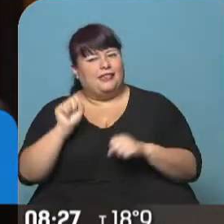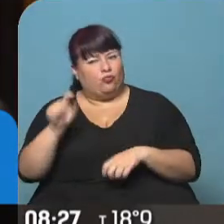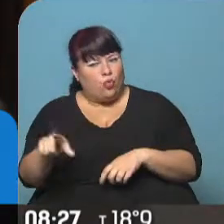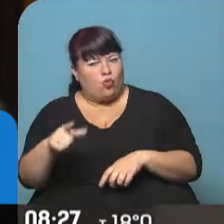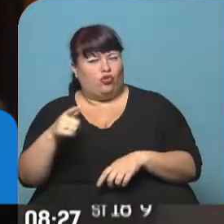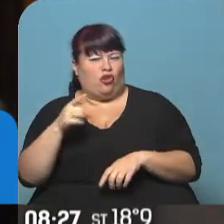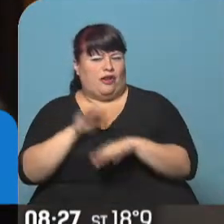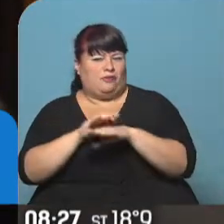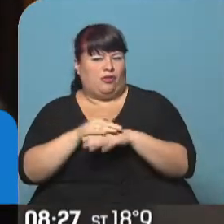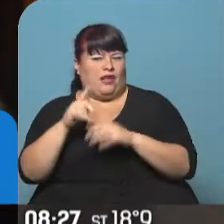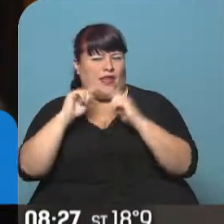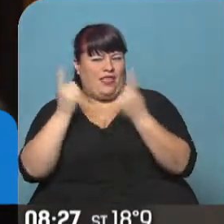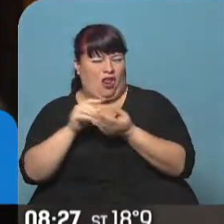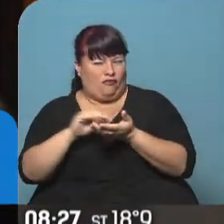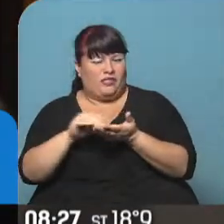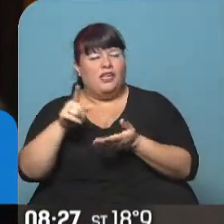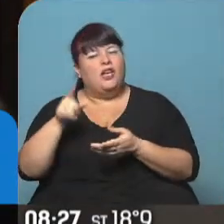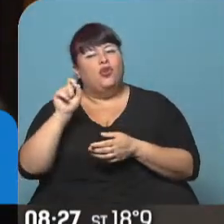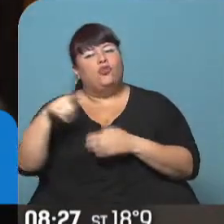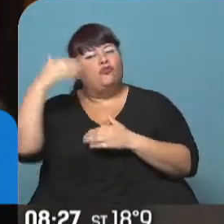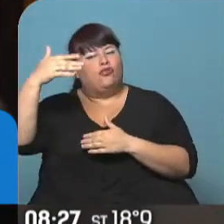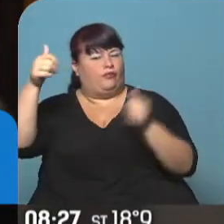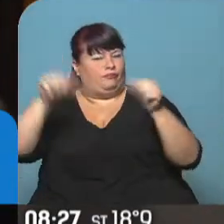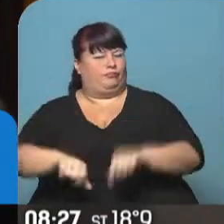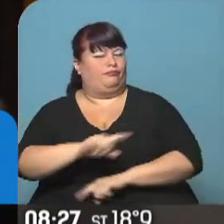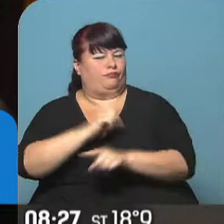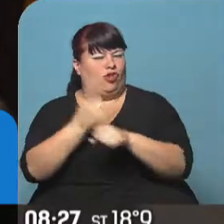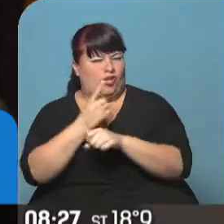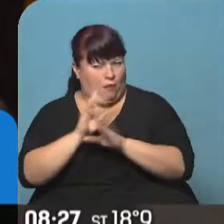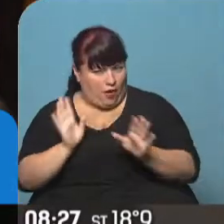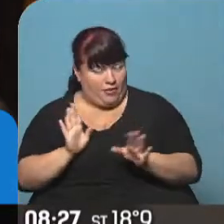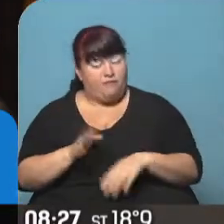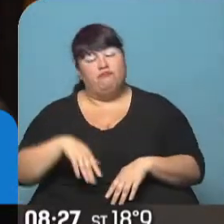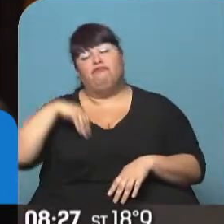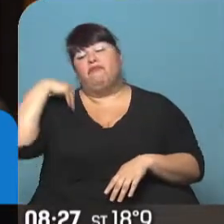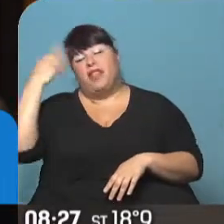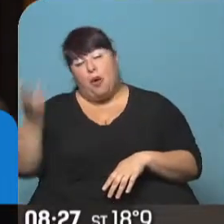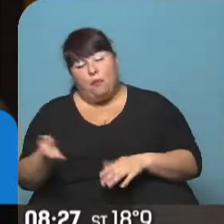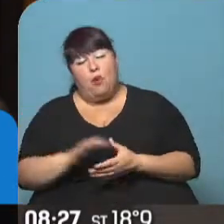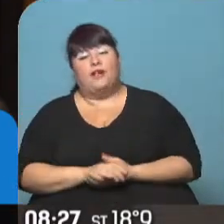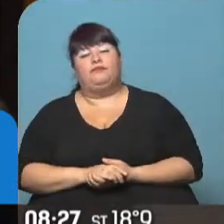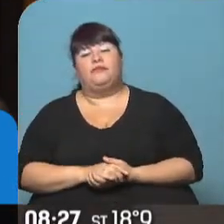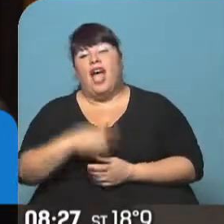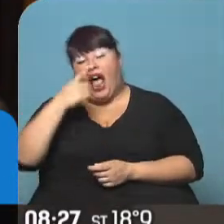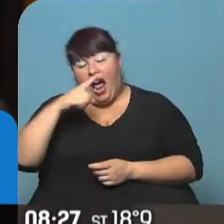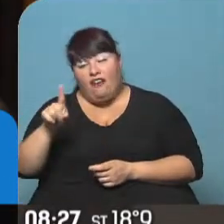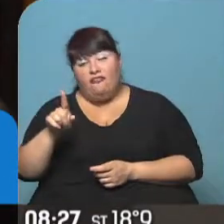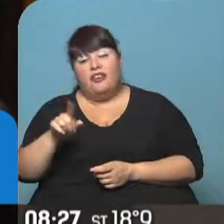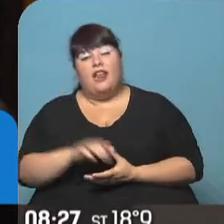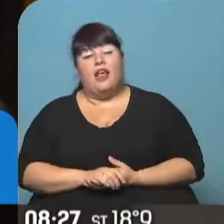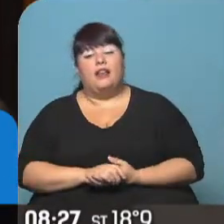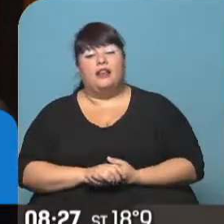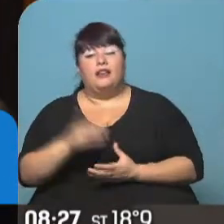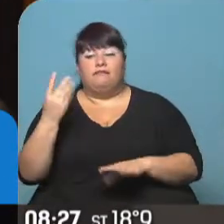un cadete del estudio, de que sus aspiraciones no podían ser tales. En otro momento, finalmente termina por